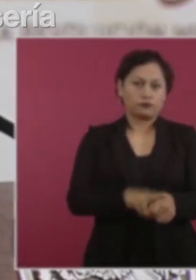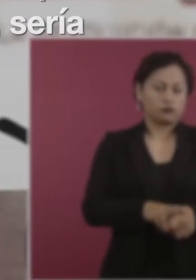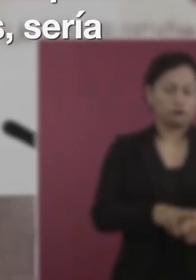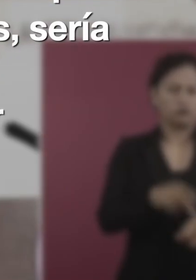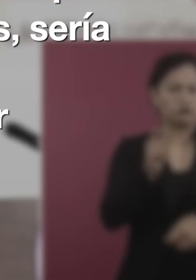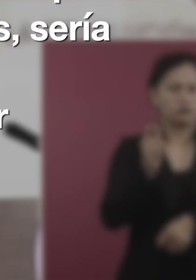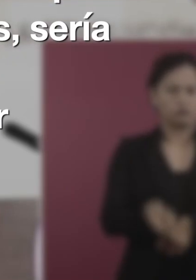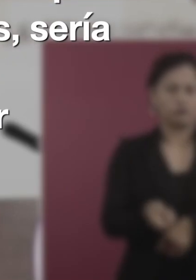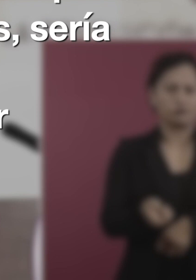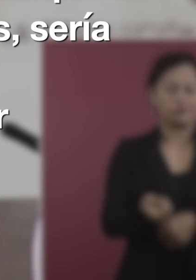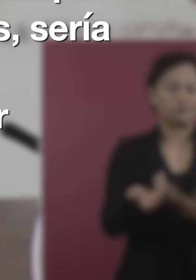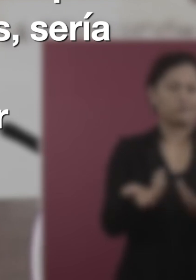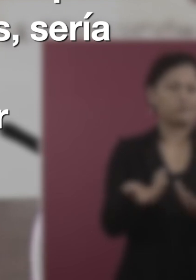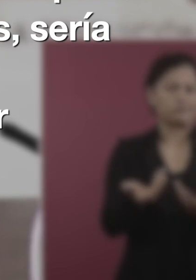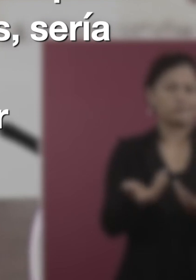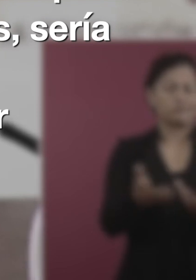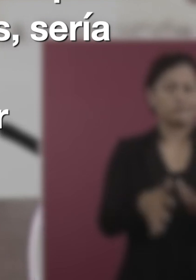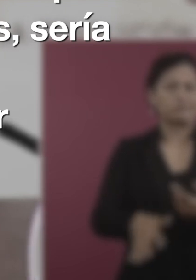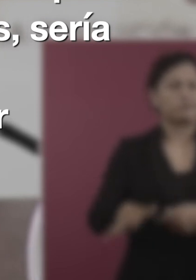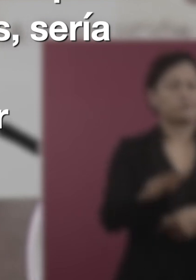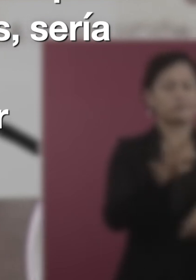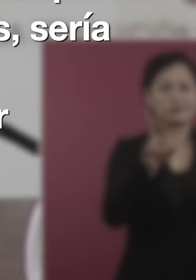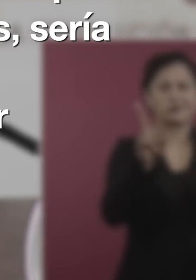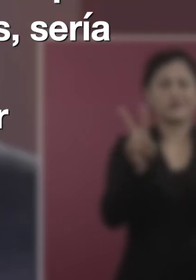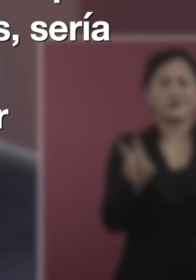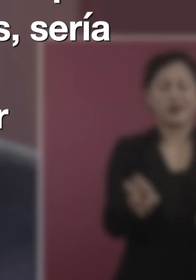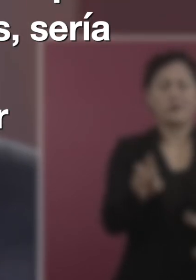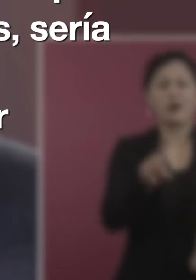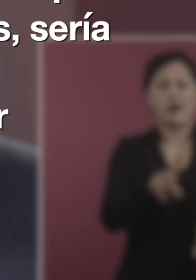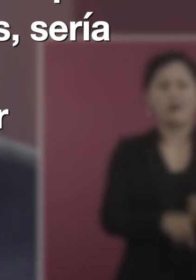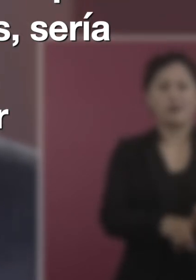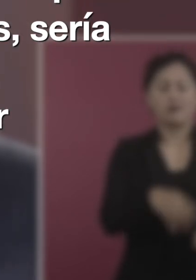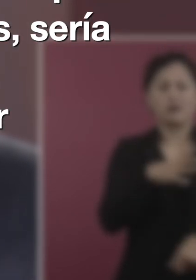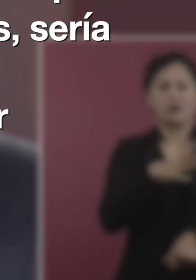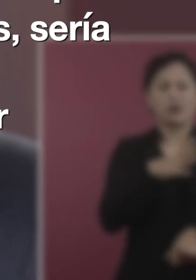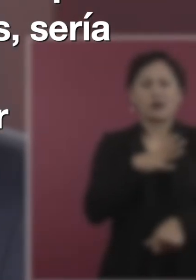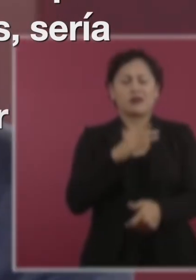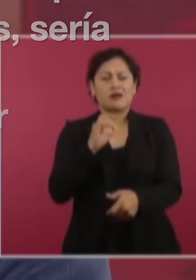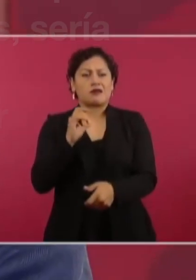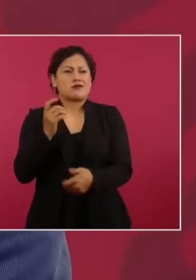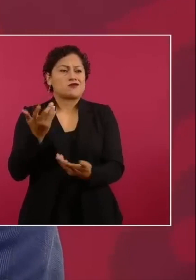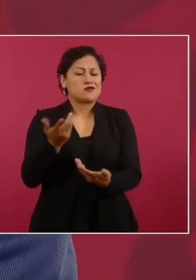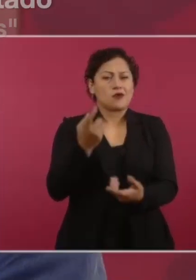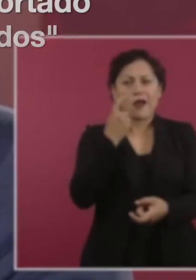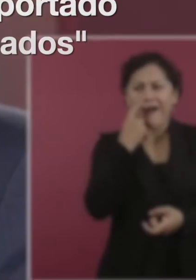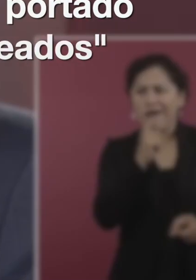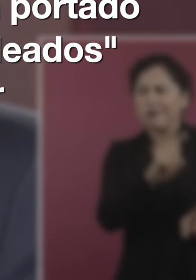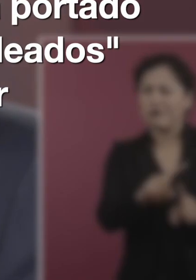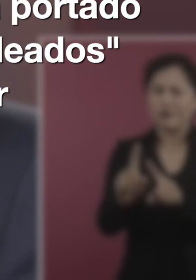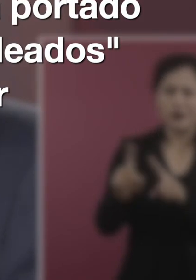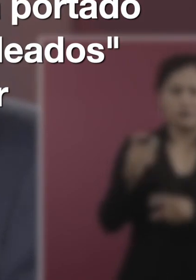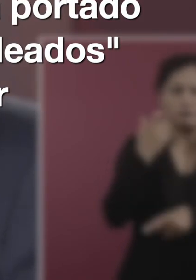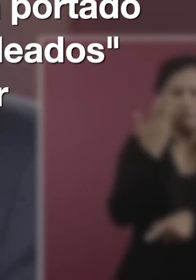No sé quién me dijo que había otro artista famoso que quería Christian nodal que quería también participar y no cobrar Así es sería buenísimo nada más